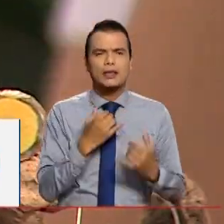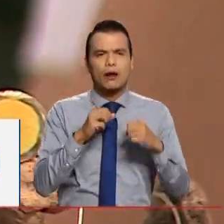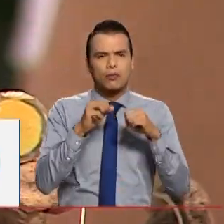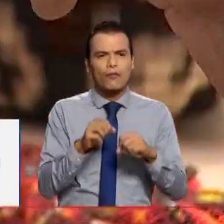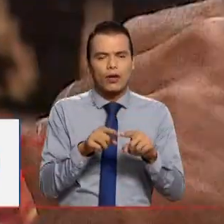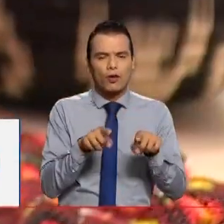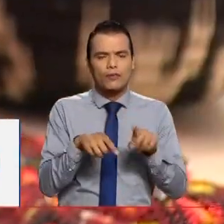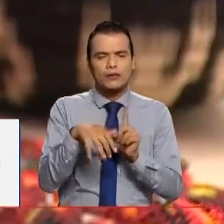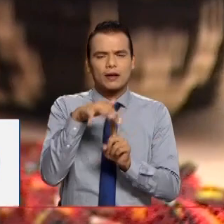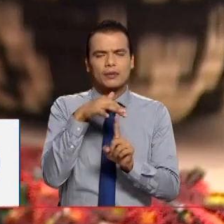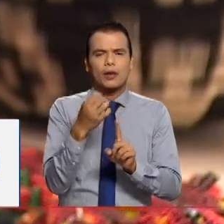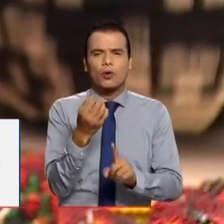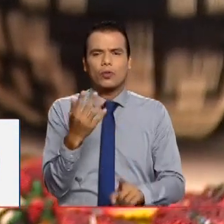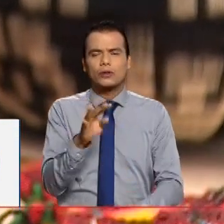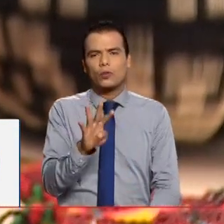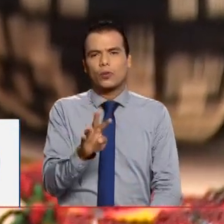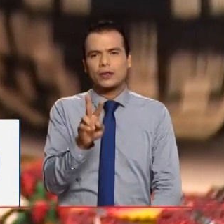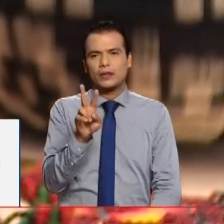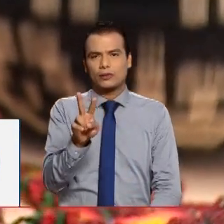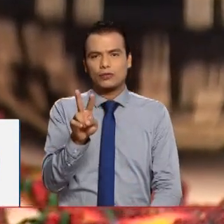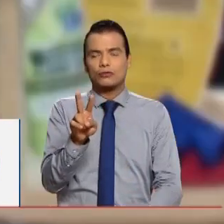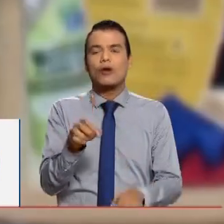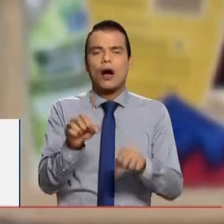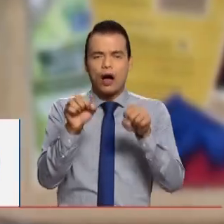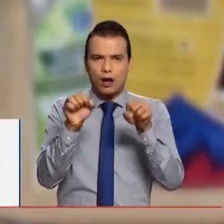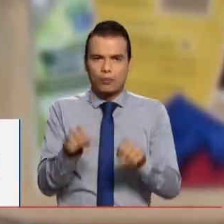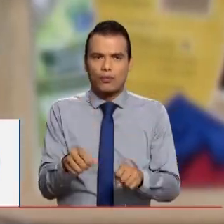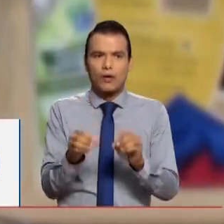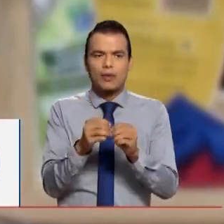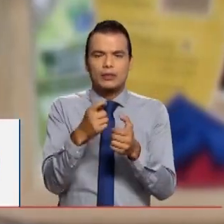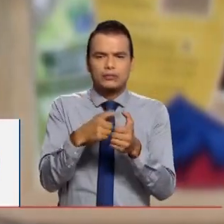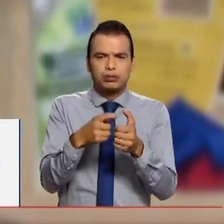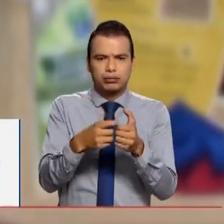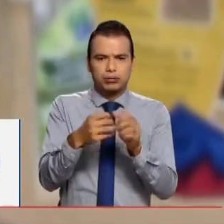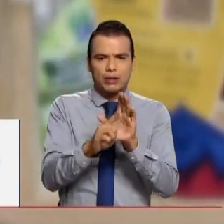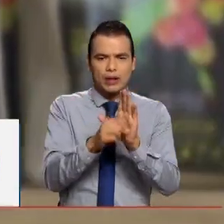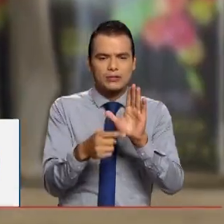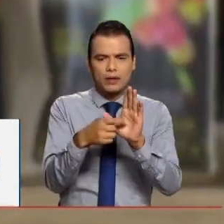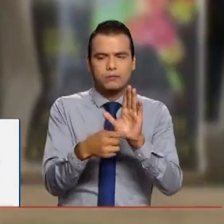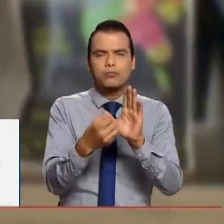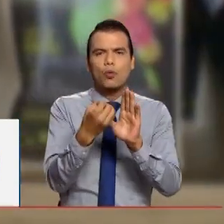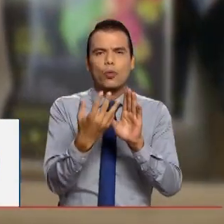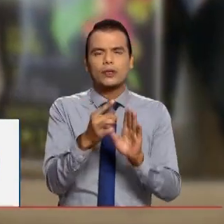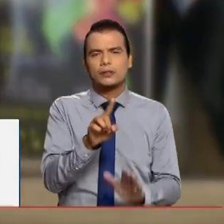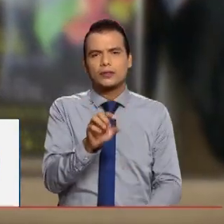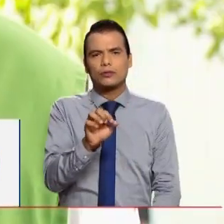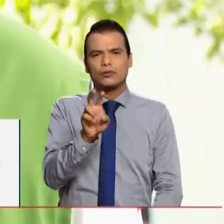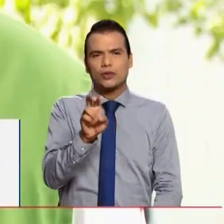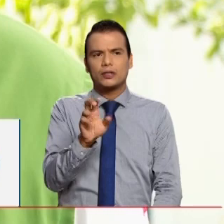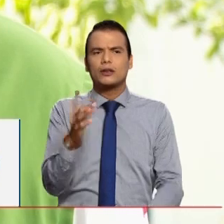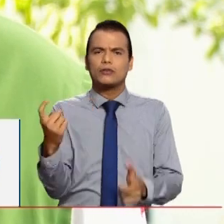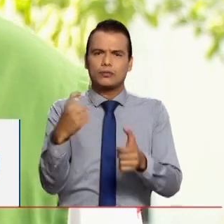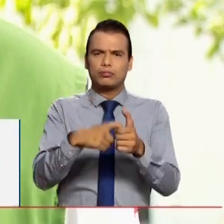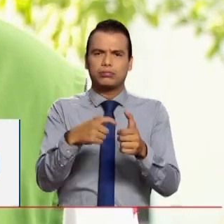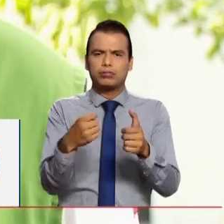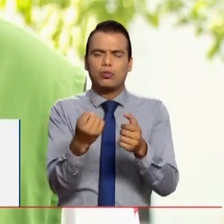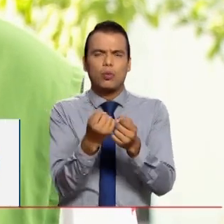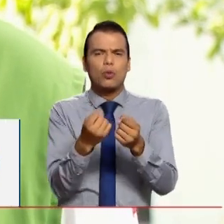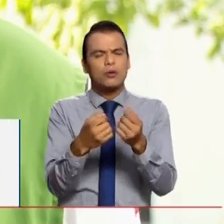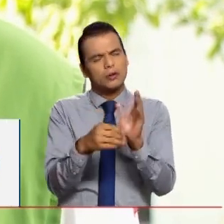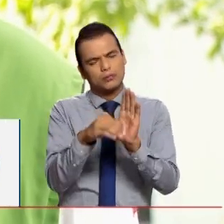dama y 107 inscritos Cuáles son los criterios para convertirse en uno de ellos Los criterios son 12